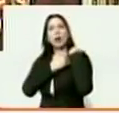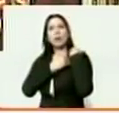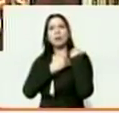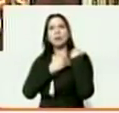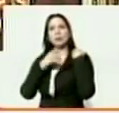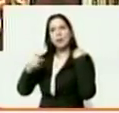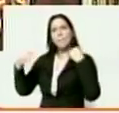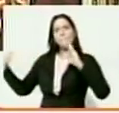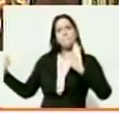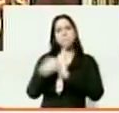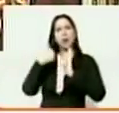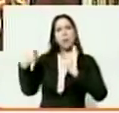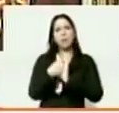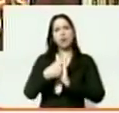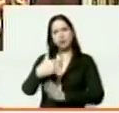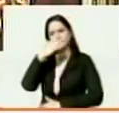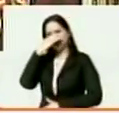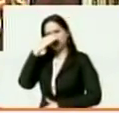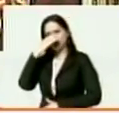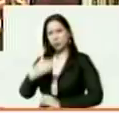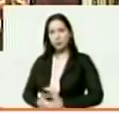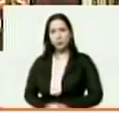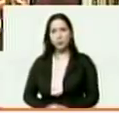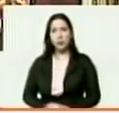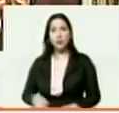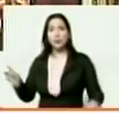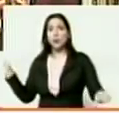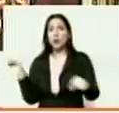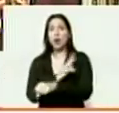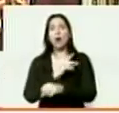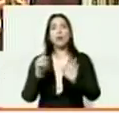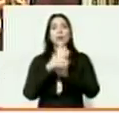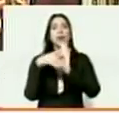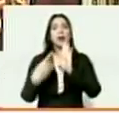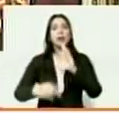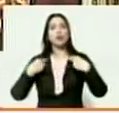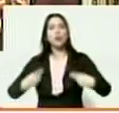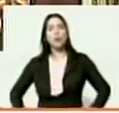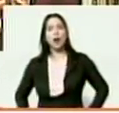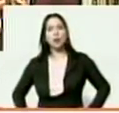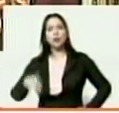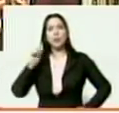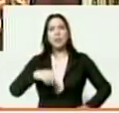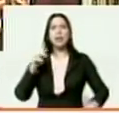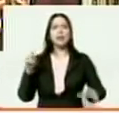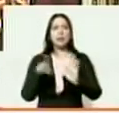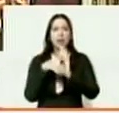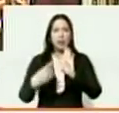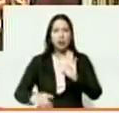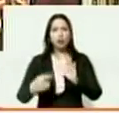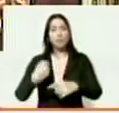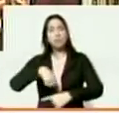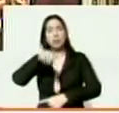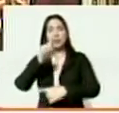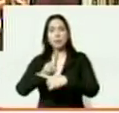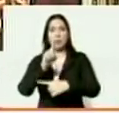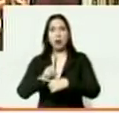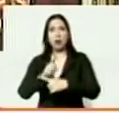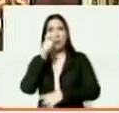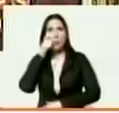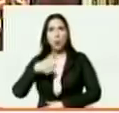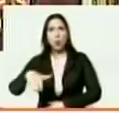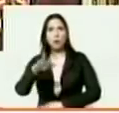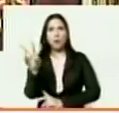esta agresión criminal que ha violado los derechos humanos y los derechos fundamentales del pueblo de